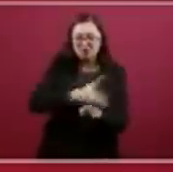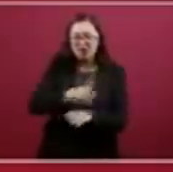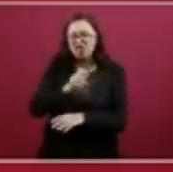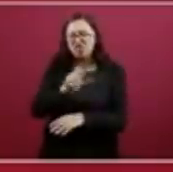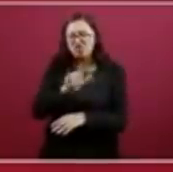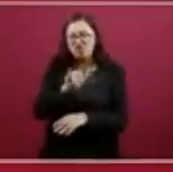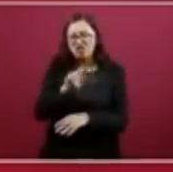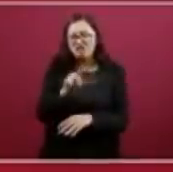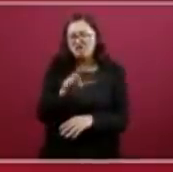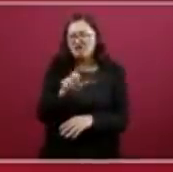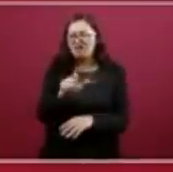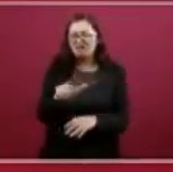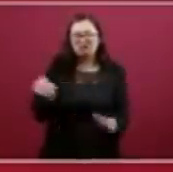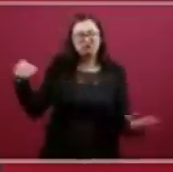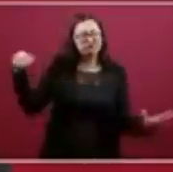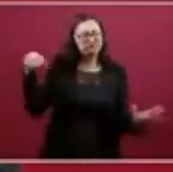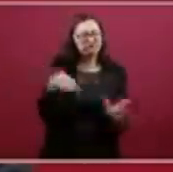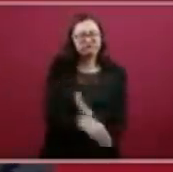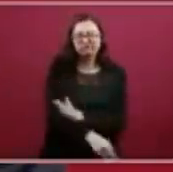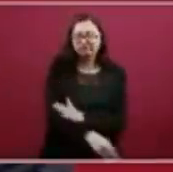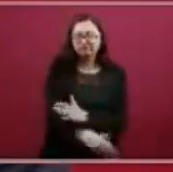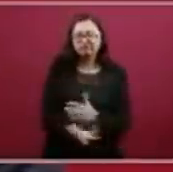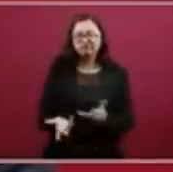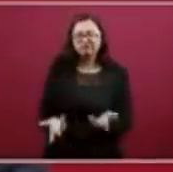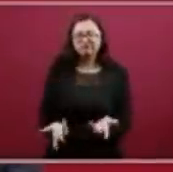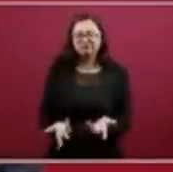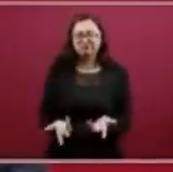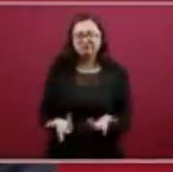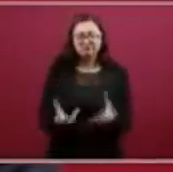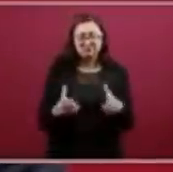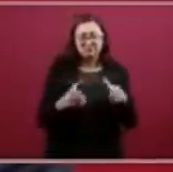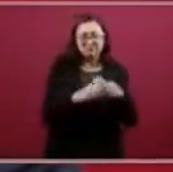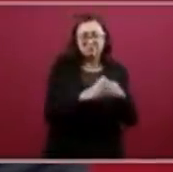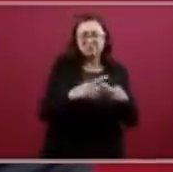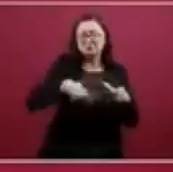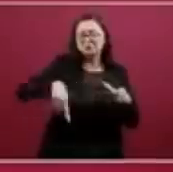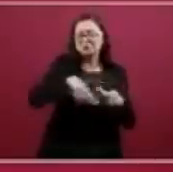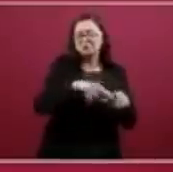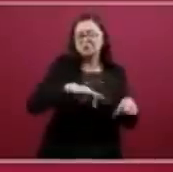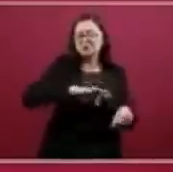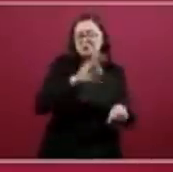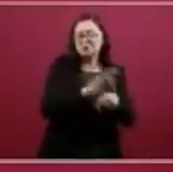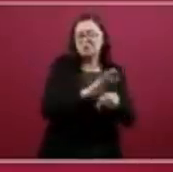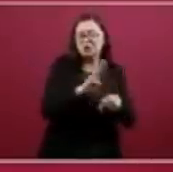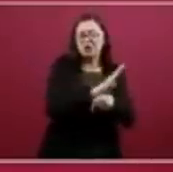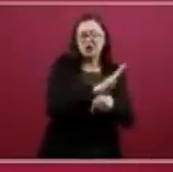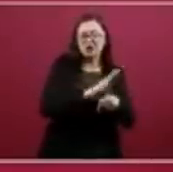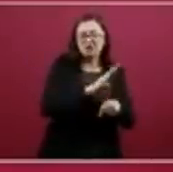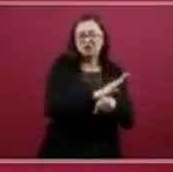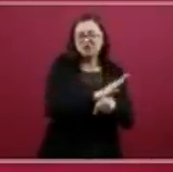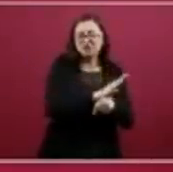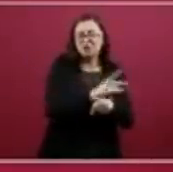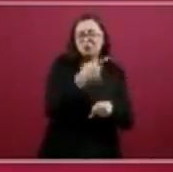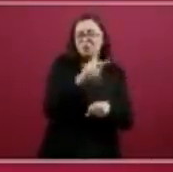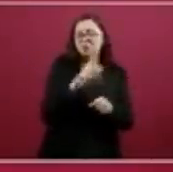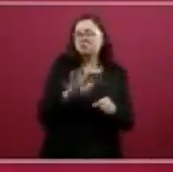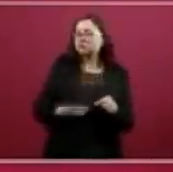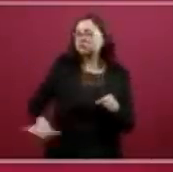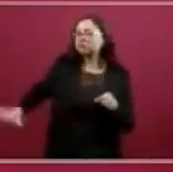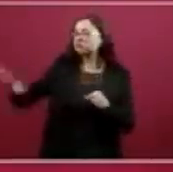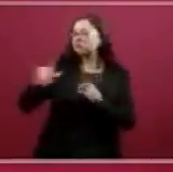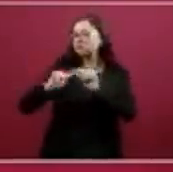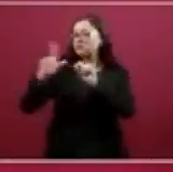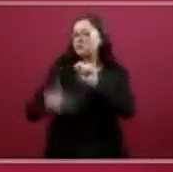privatización. Benefició a una minoría, pero perjudicó a todo un